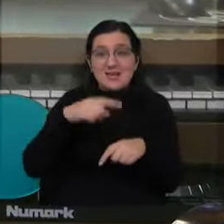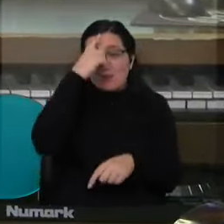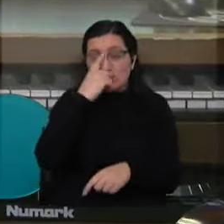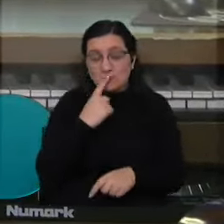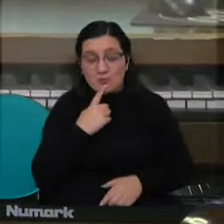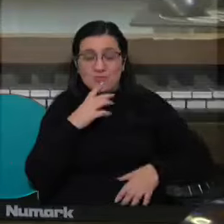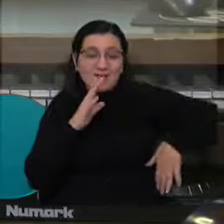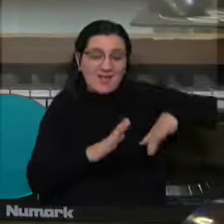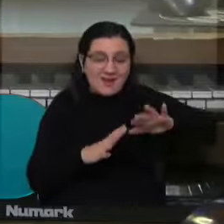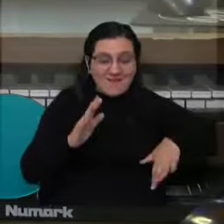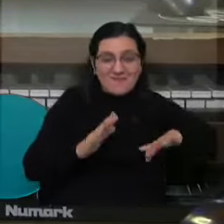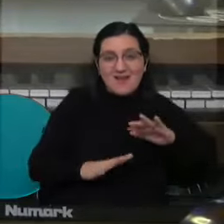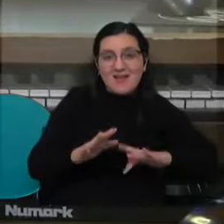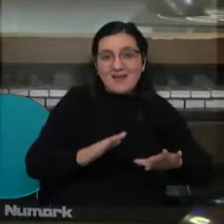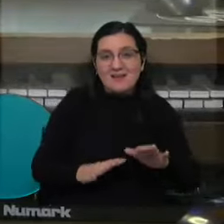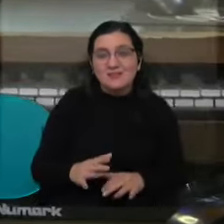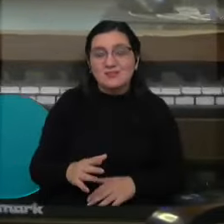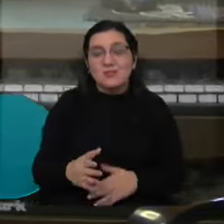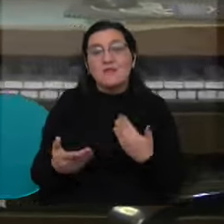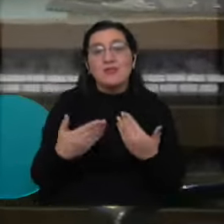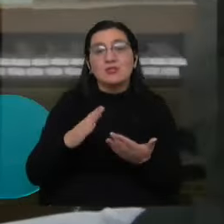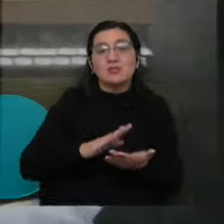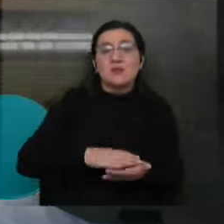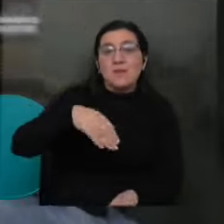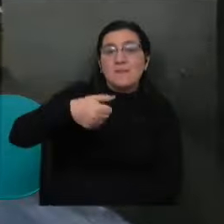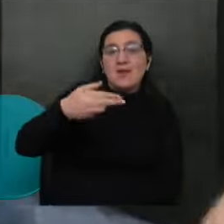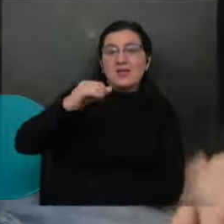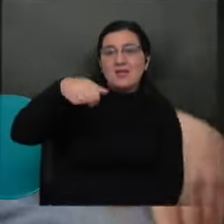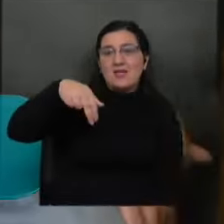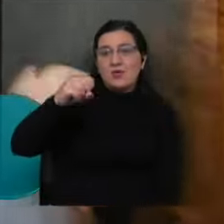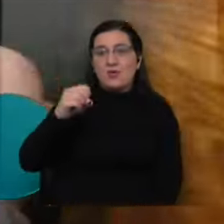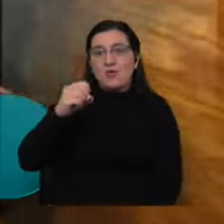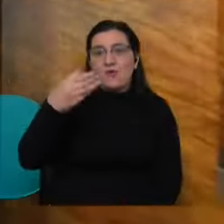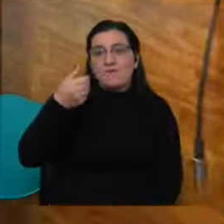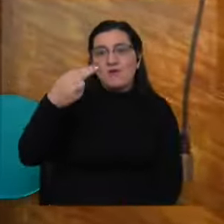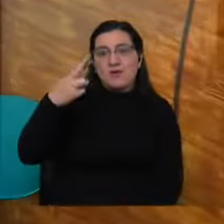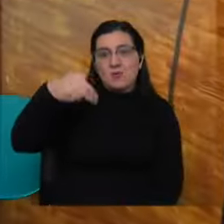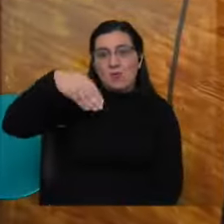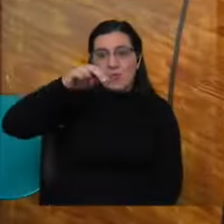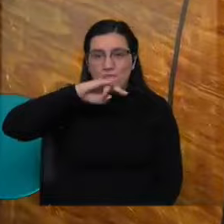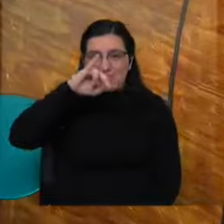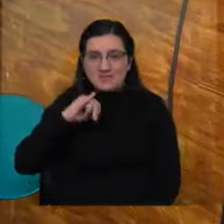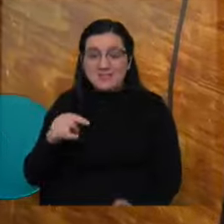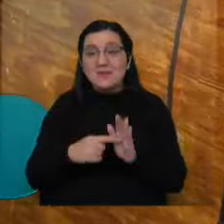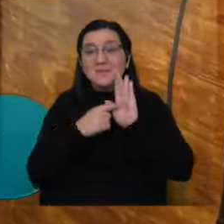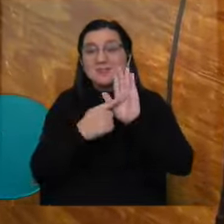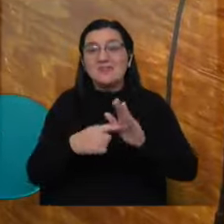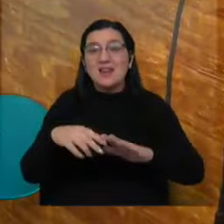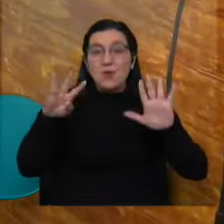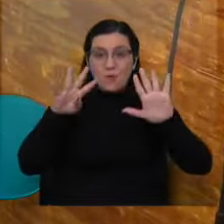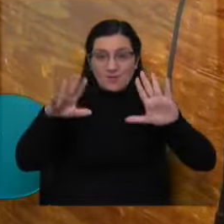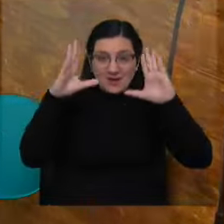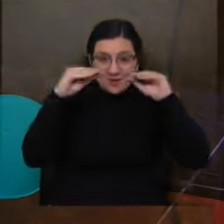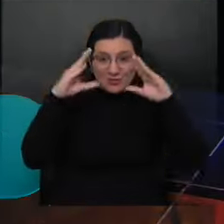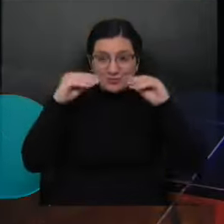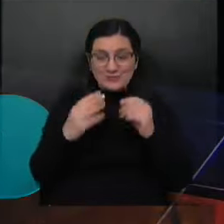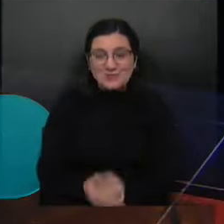carnaval estoy hablando del seor que sea a las 9 de la noche en la sala del